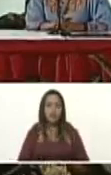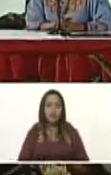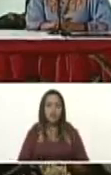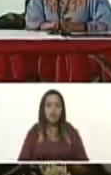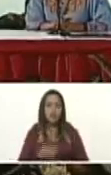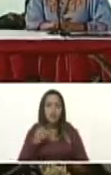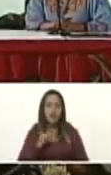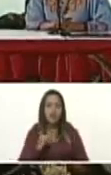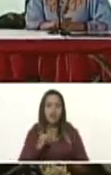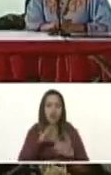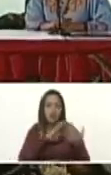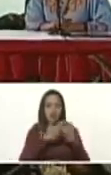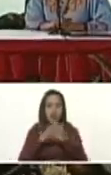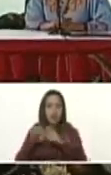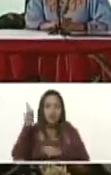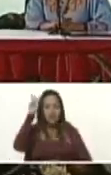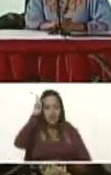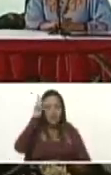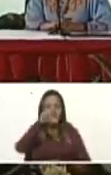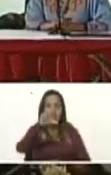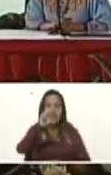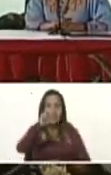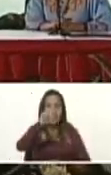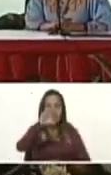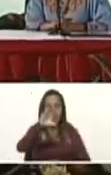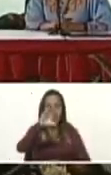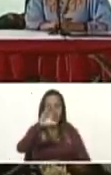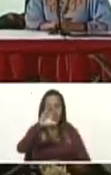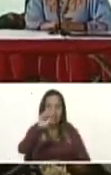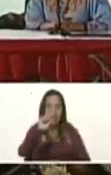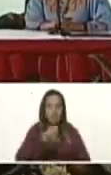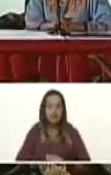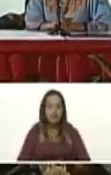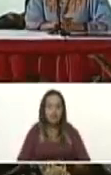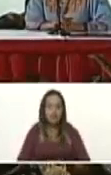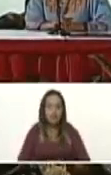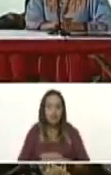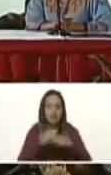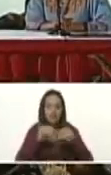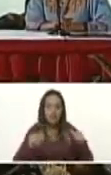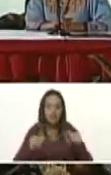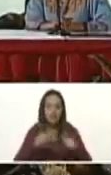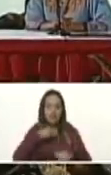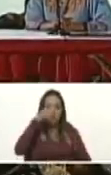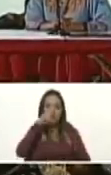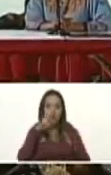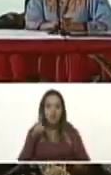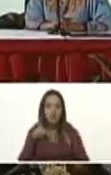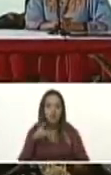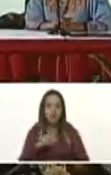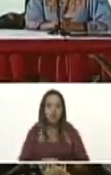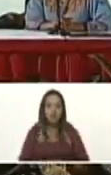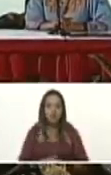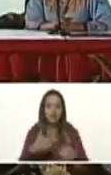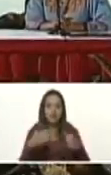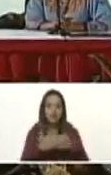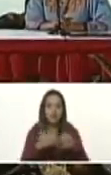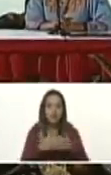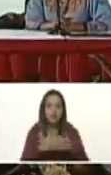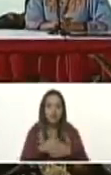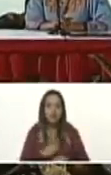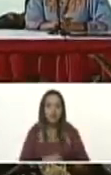perteneciente a la comunidad indígena Lenca, tierra padre del departamento Francisco